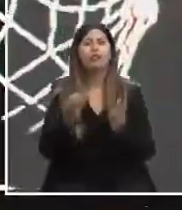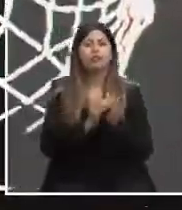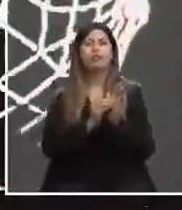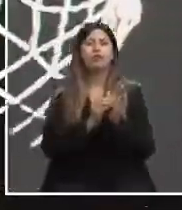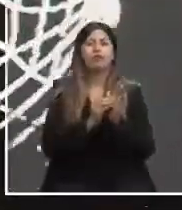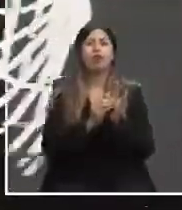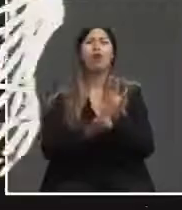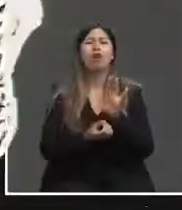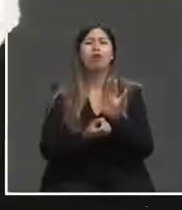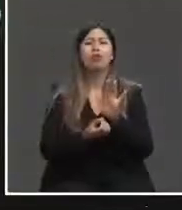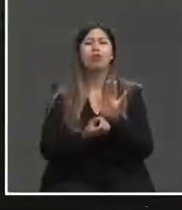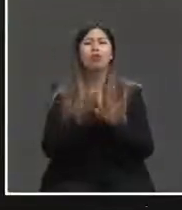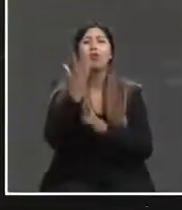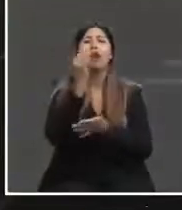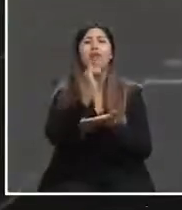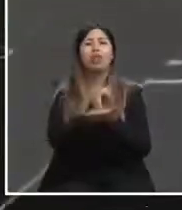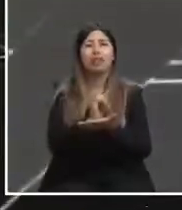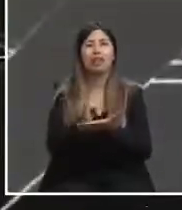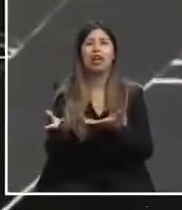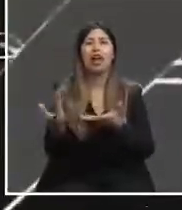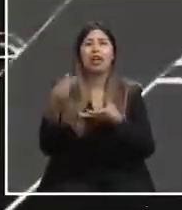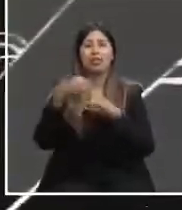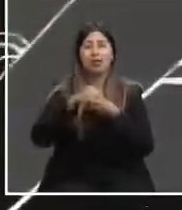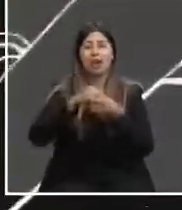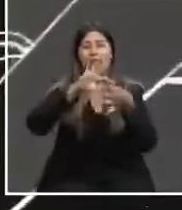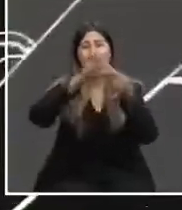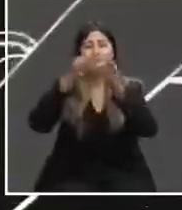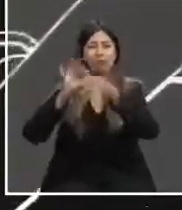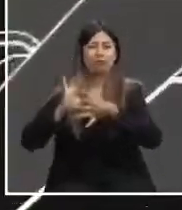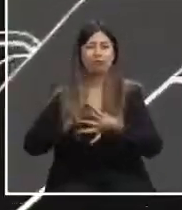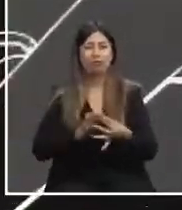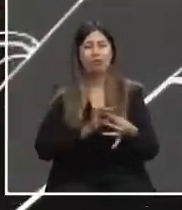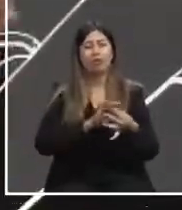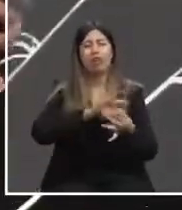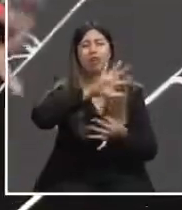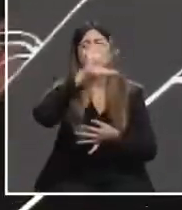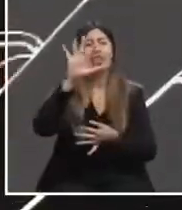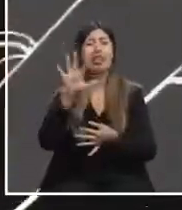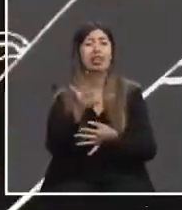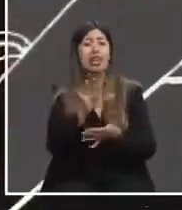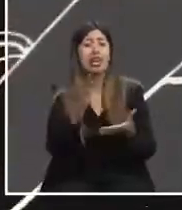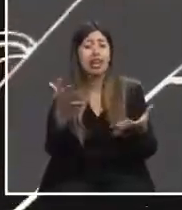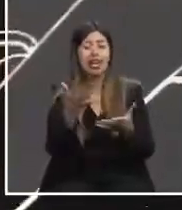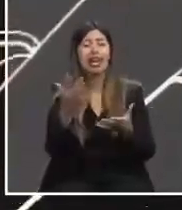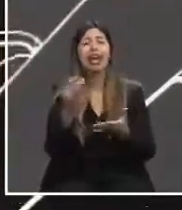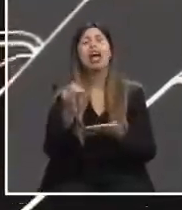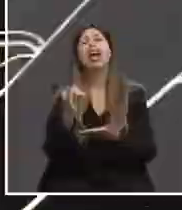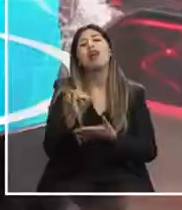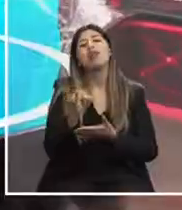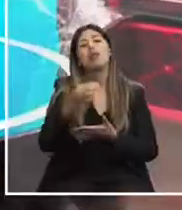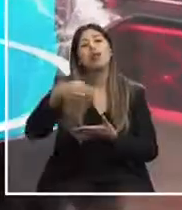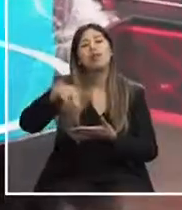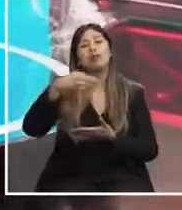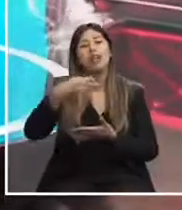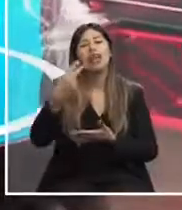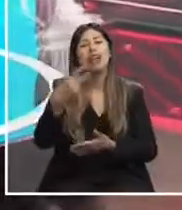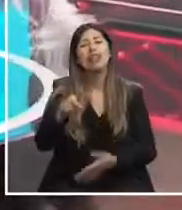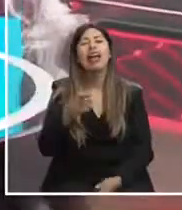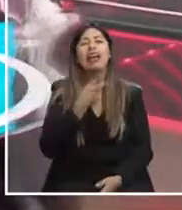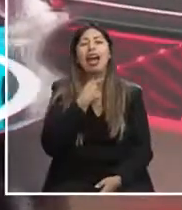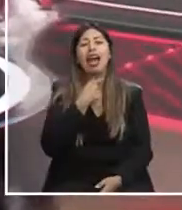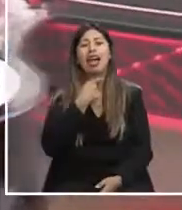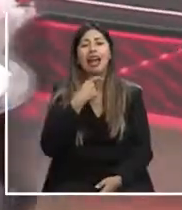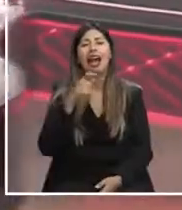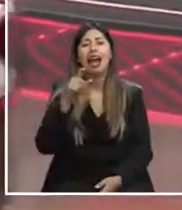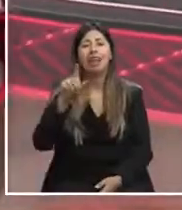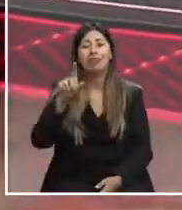institución que se suma al ecosistema del Congreso Futuro. Estamos hablando de la ilustre Municipalidad de Renca, encarnada a través